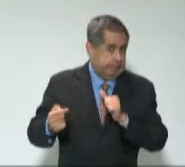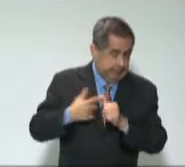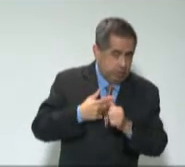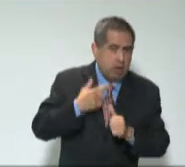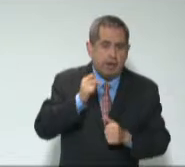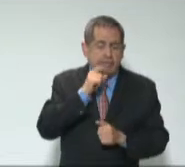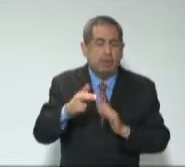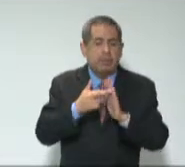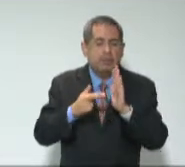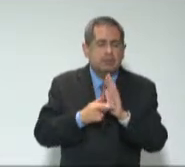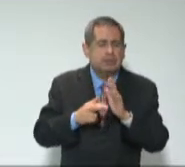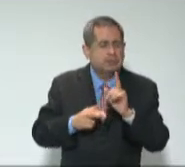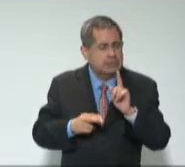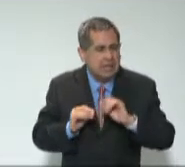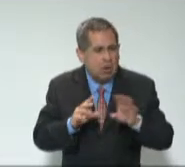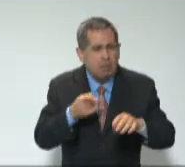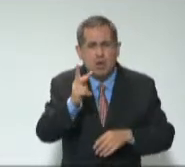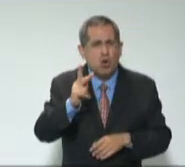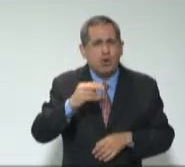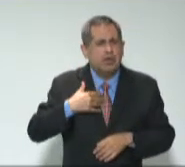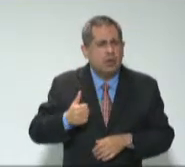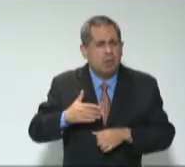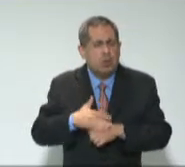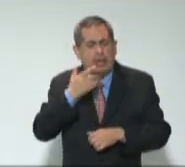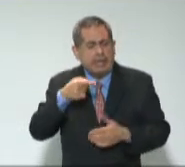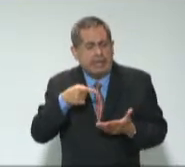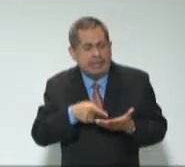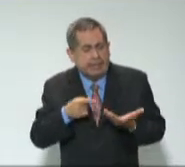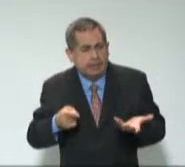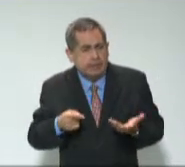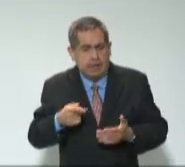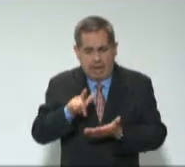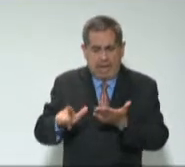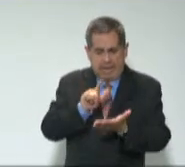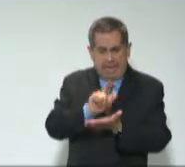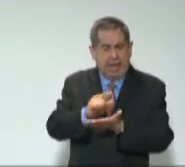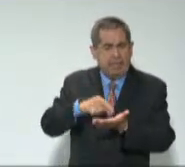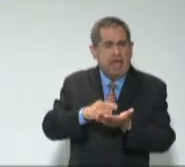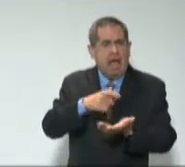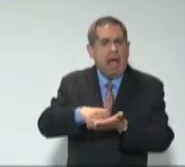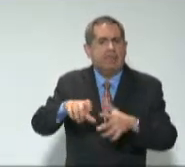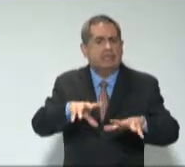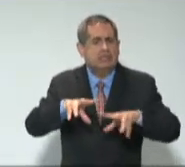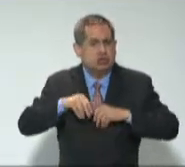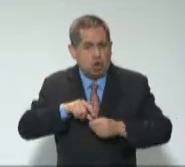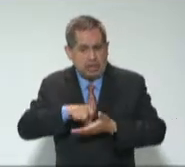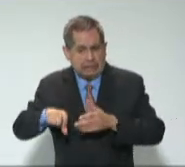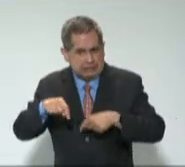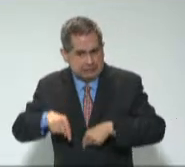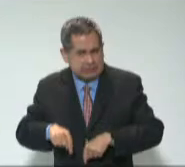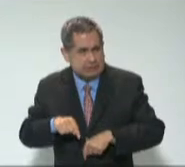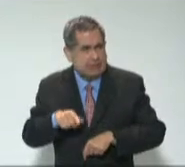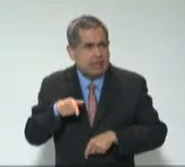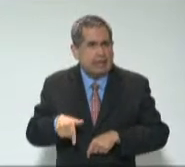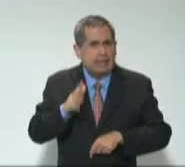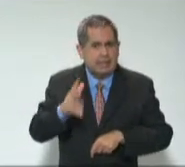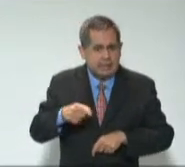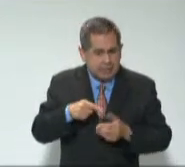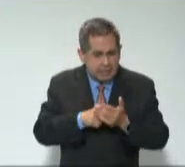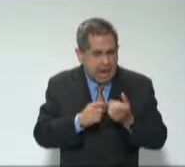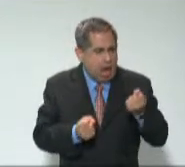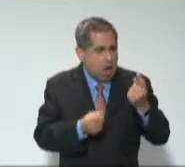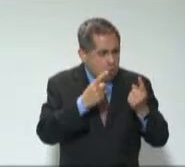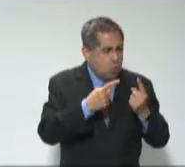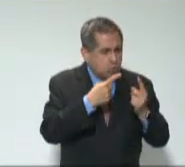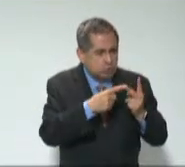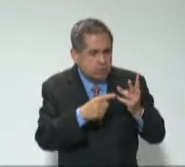que lo que no entendemos es por qué la excepción si la propia ley de adquisiciones ya prevé condiciones de excepción